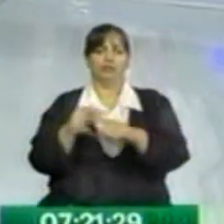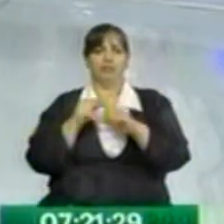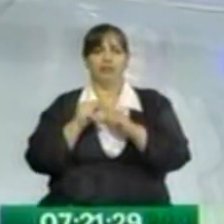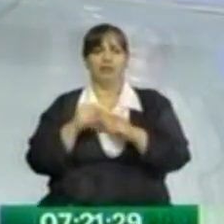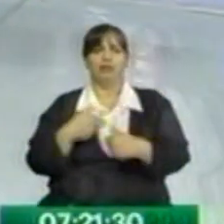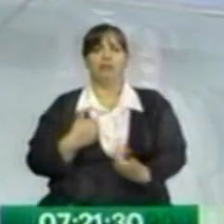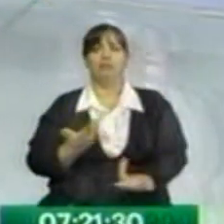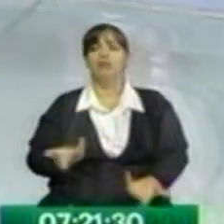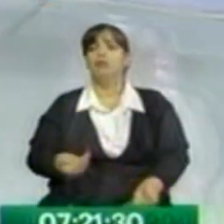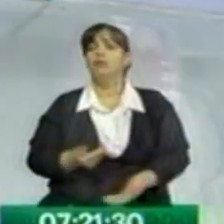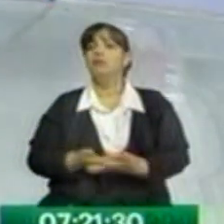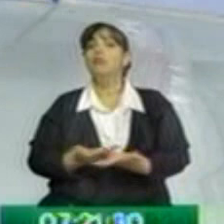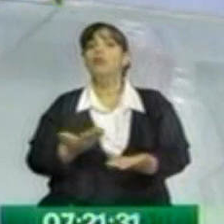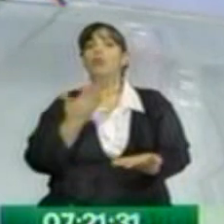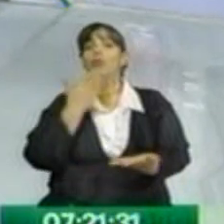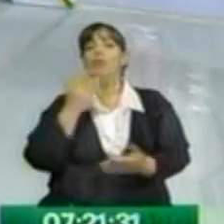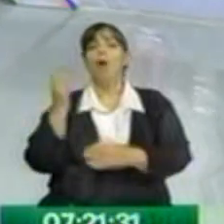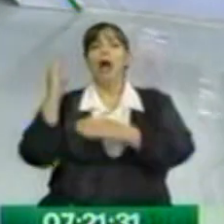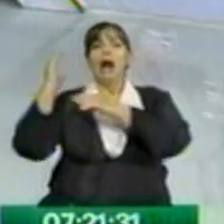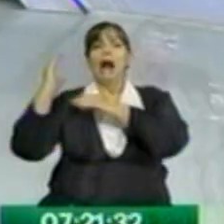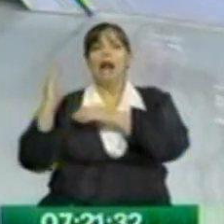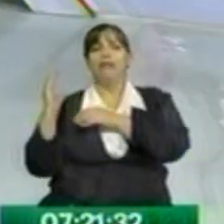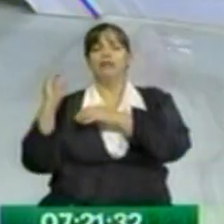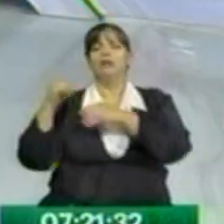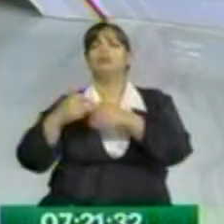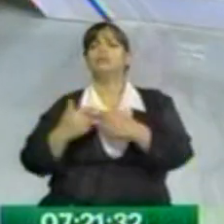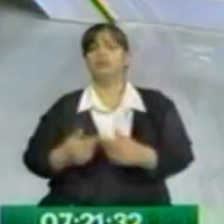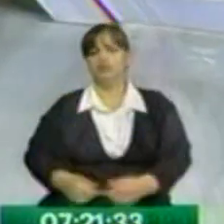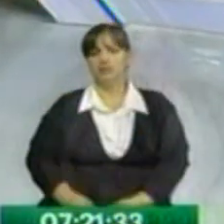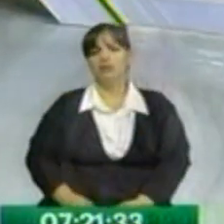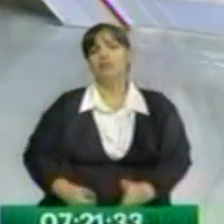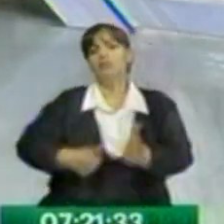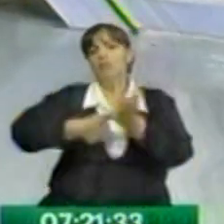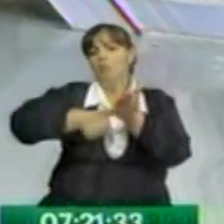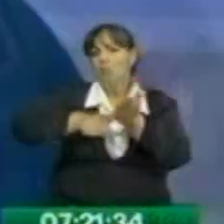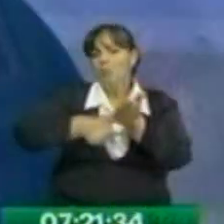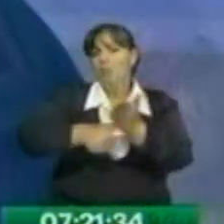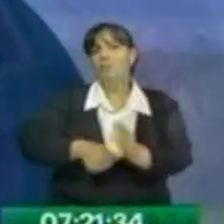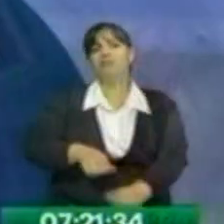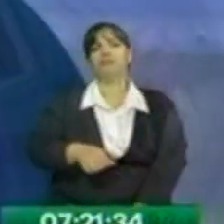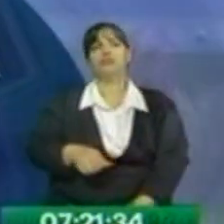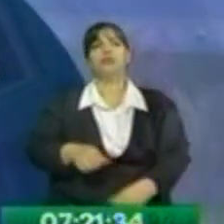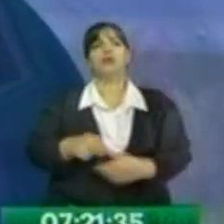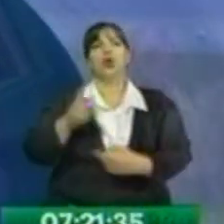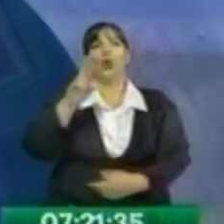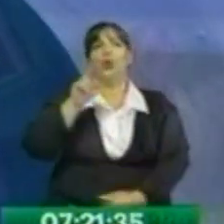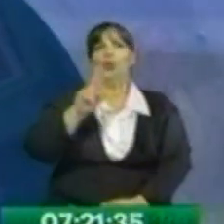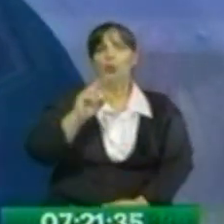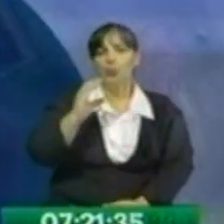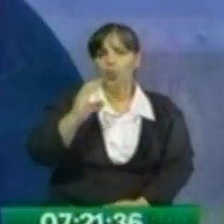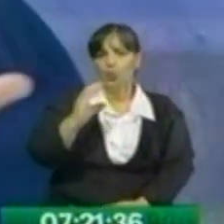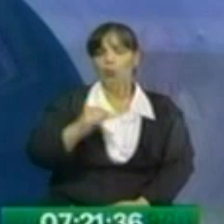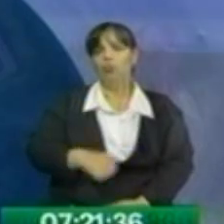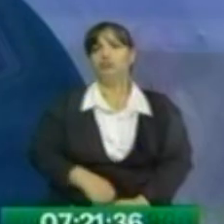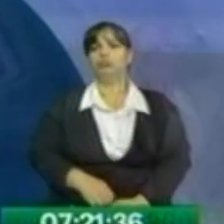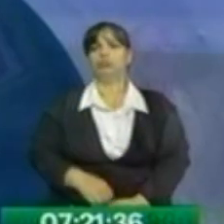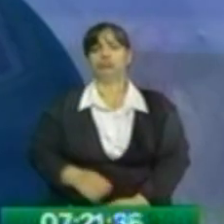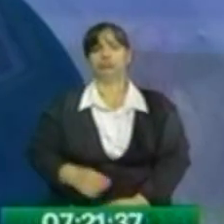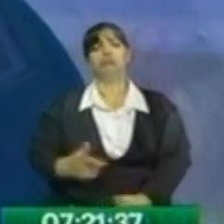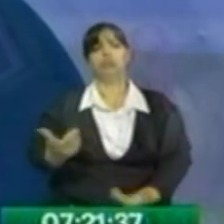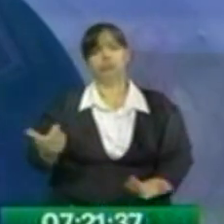sencillos posibles. Cédula y RUC y el certificado del Ministerio garante, de Cultura. ¿No? Garante a partir de los $20,000. Ok. Pero